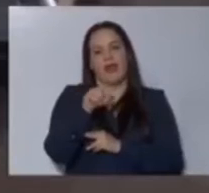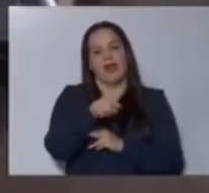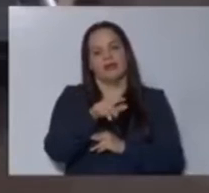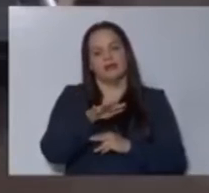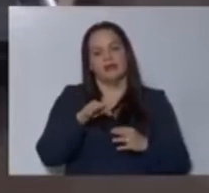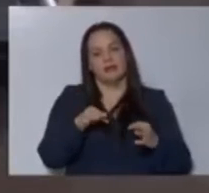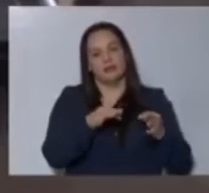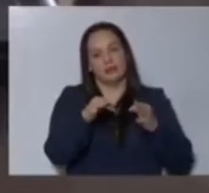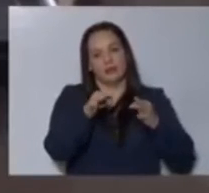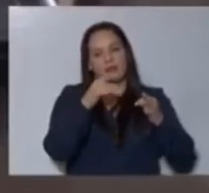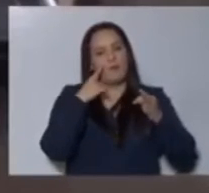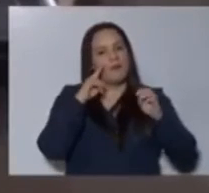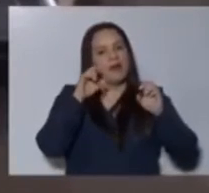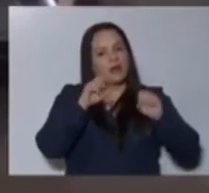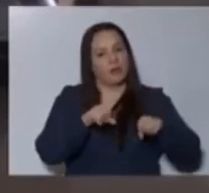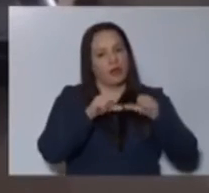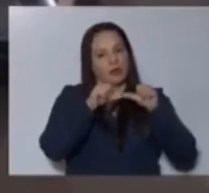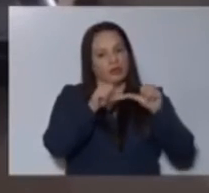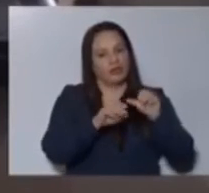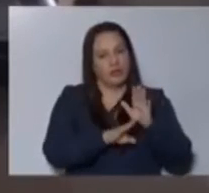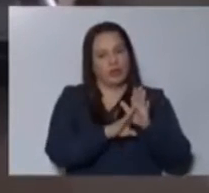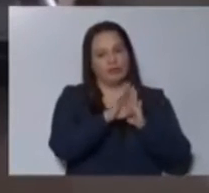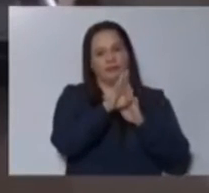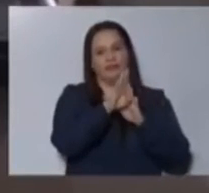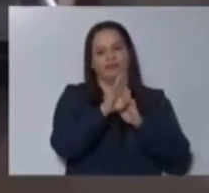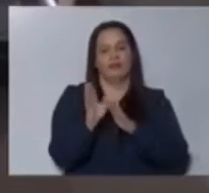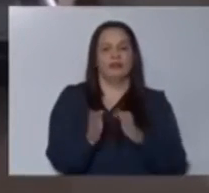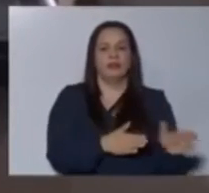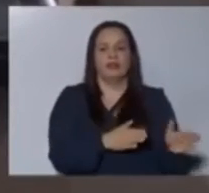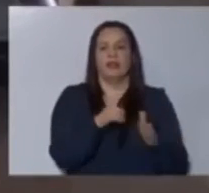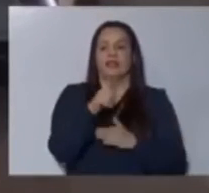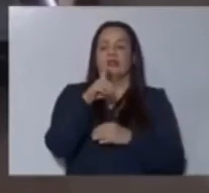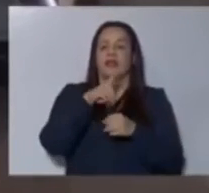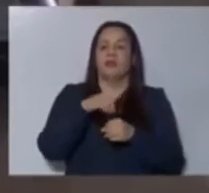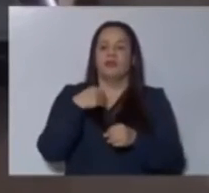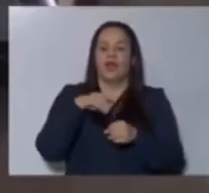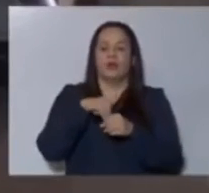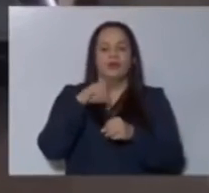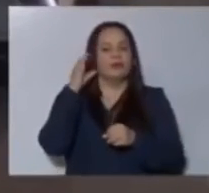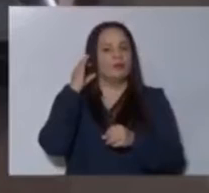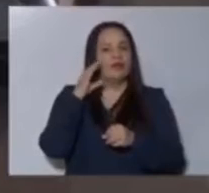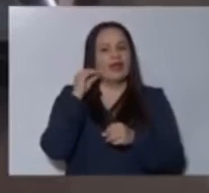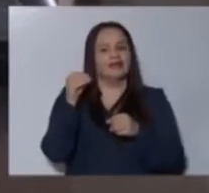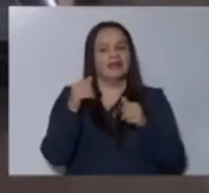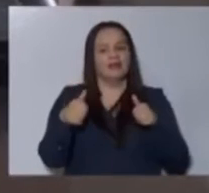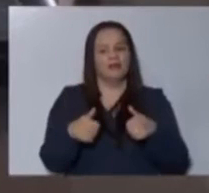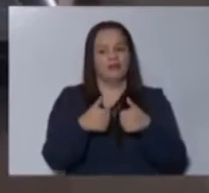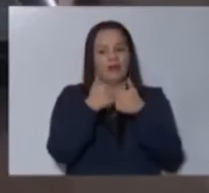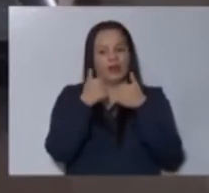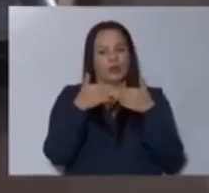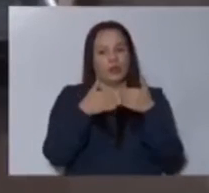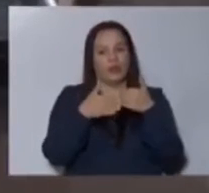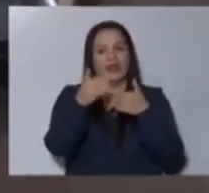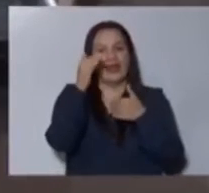pueda sobrevivir. Señores y señoras diputadas, el reto que tenemos por delante es